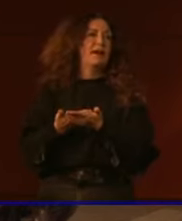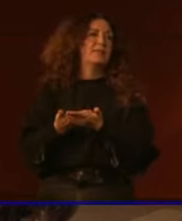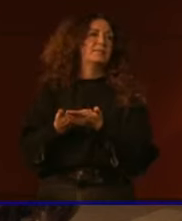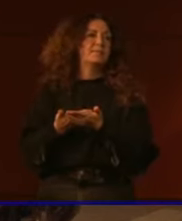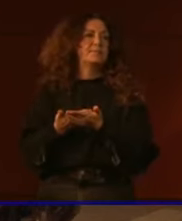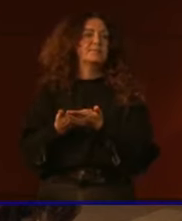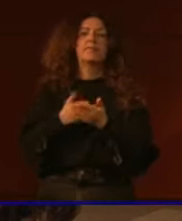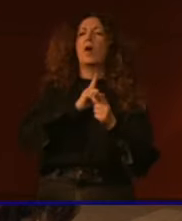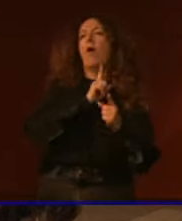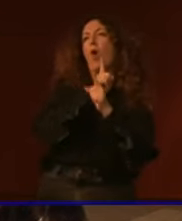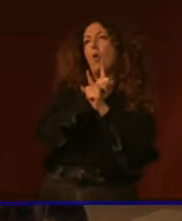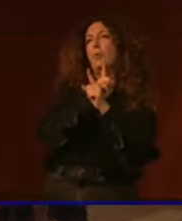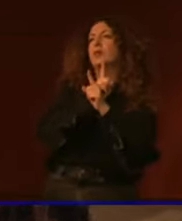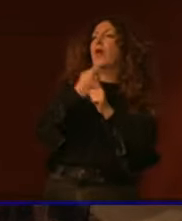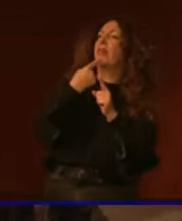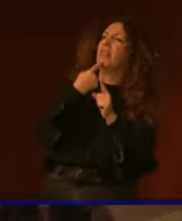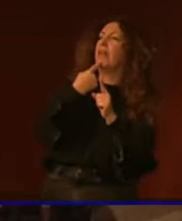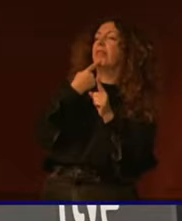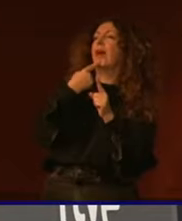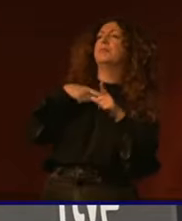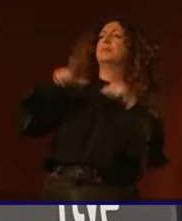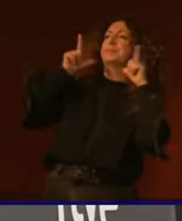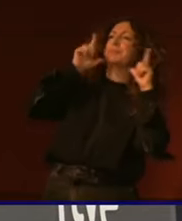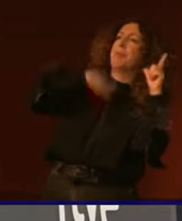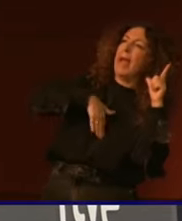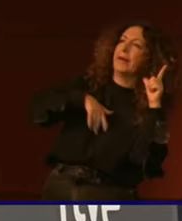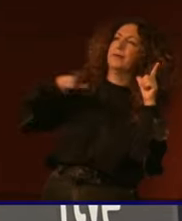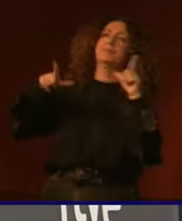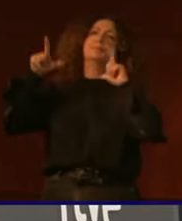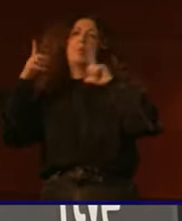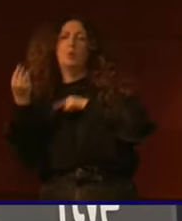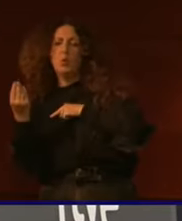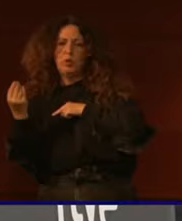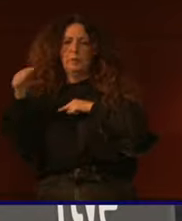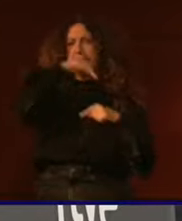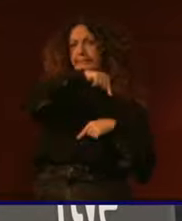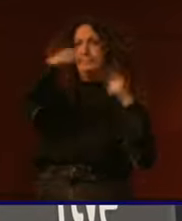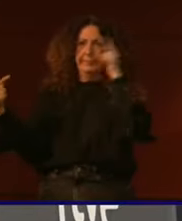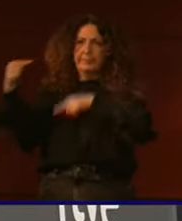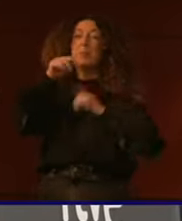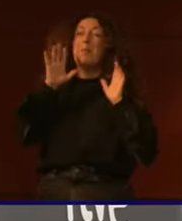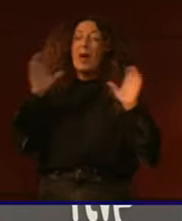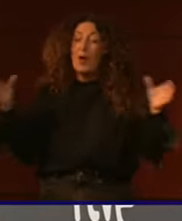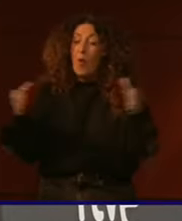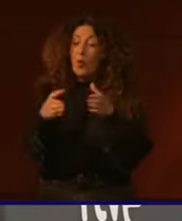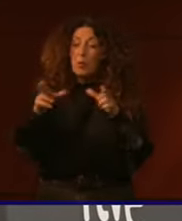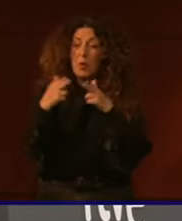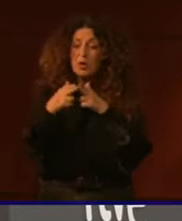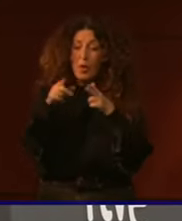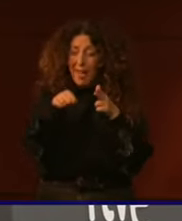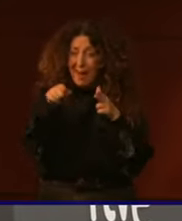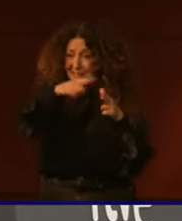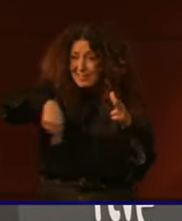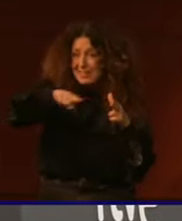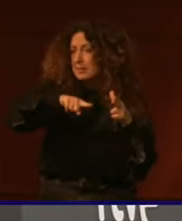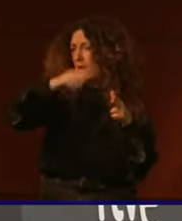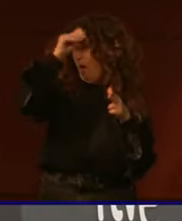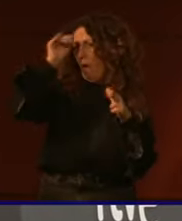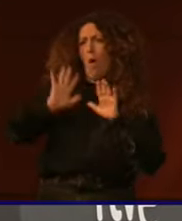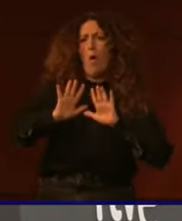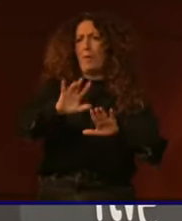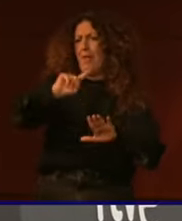están en la oposición siempre dicen que salen menos, etcétera, pero los grupos sociales son los grandes olvidados. Creo que en